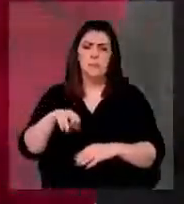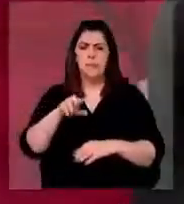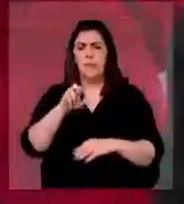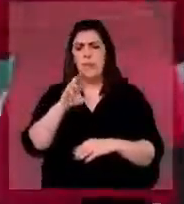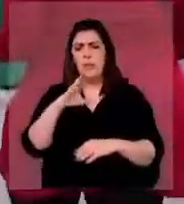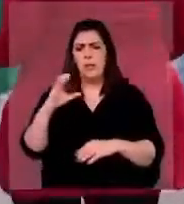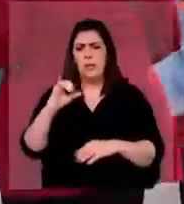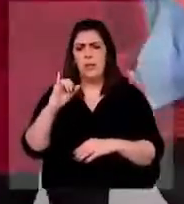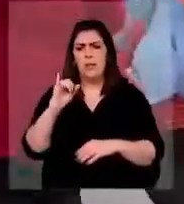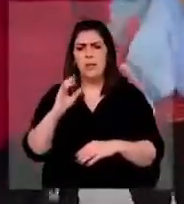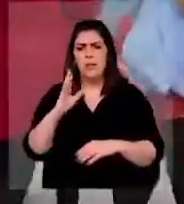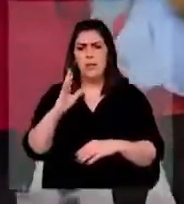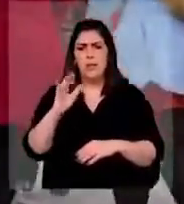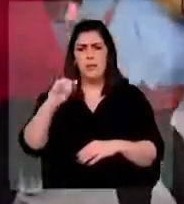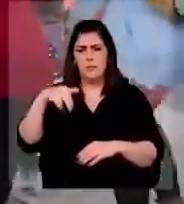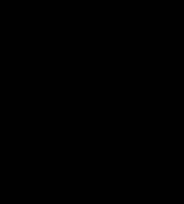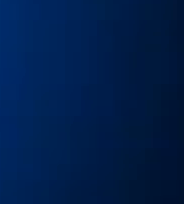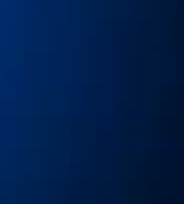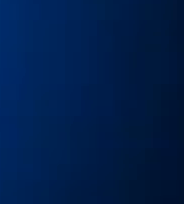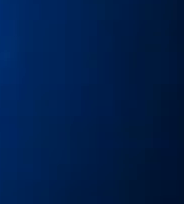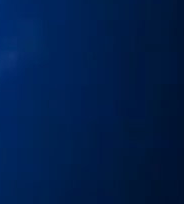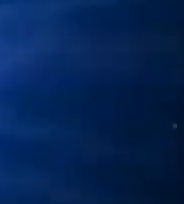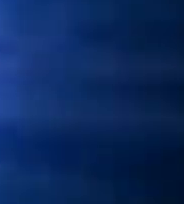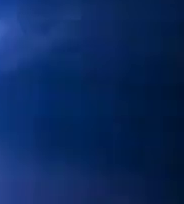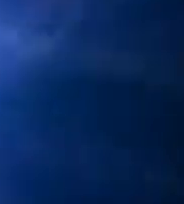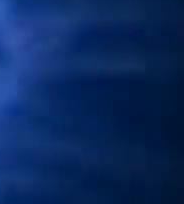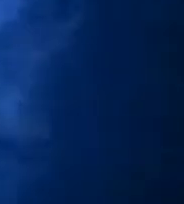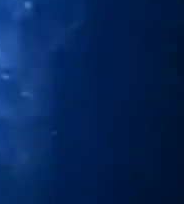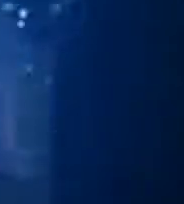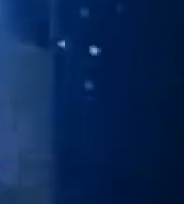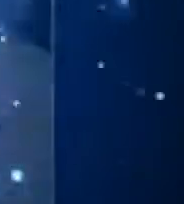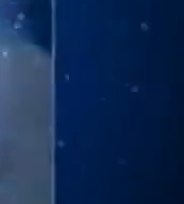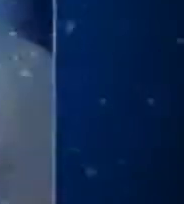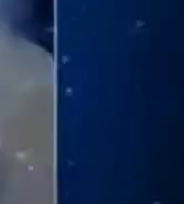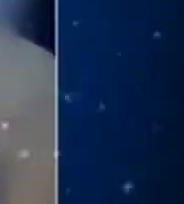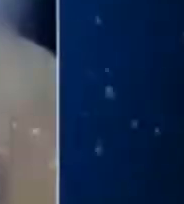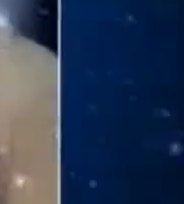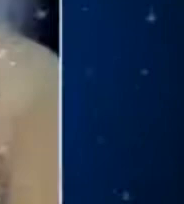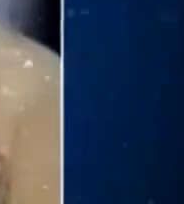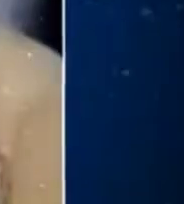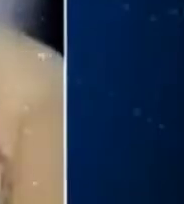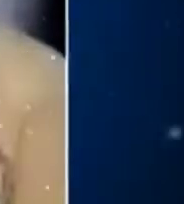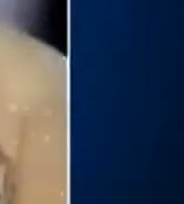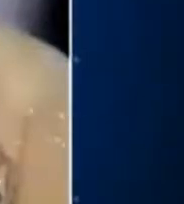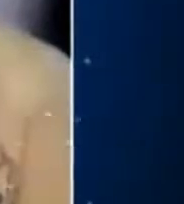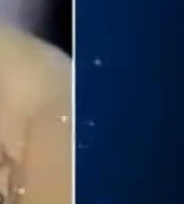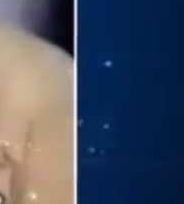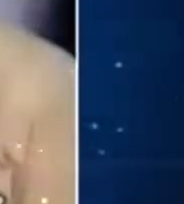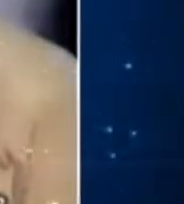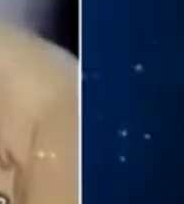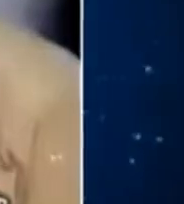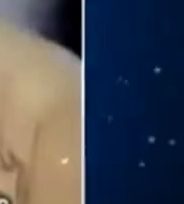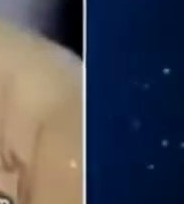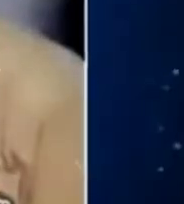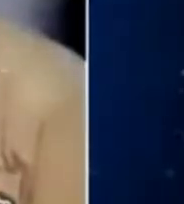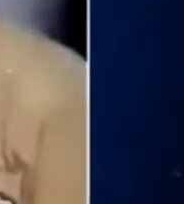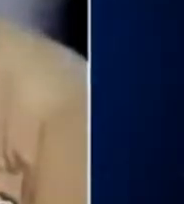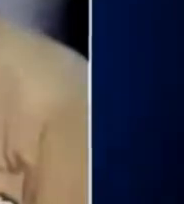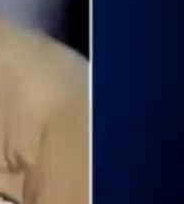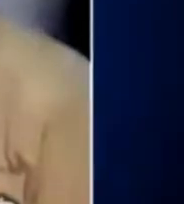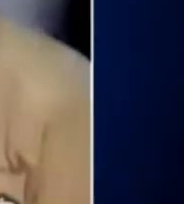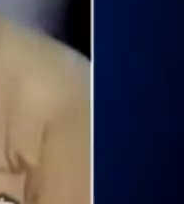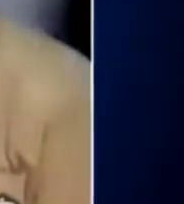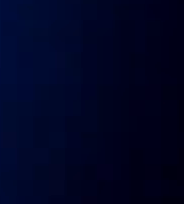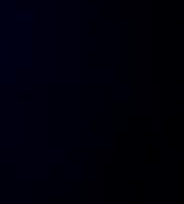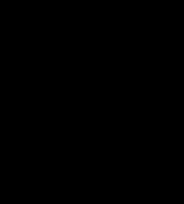Leonardo Cipriani, el presidente de ASEAD. Thank you.